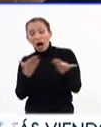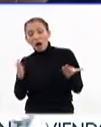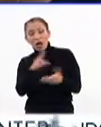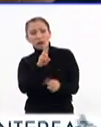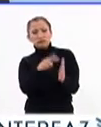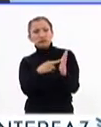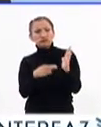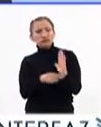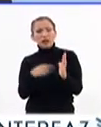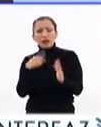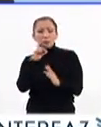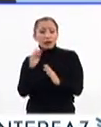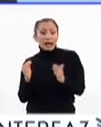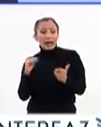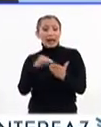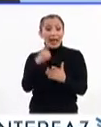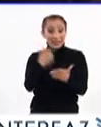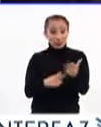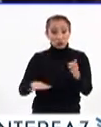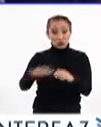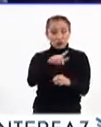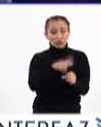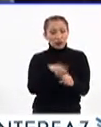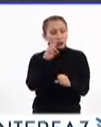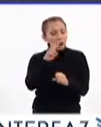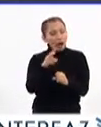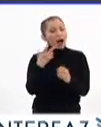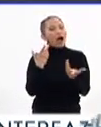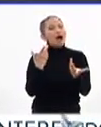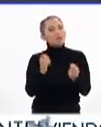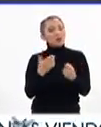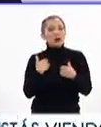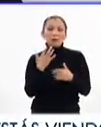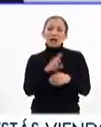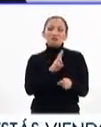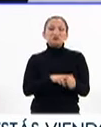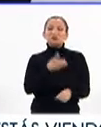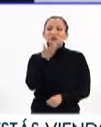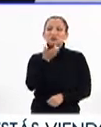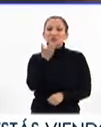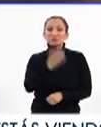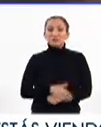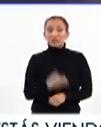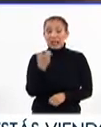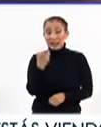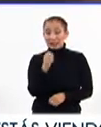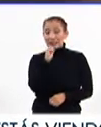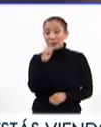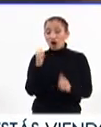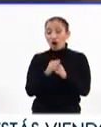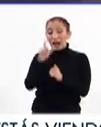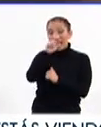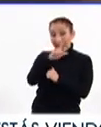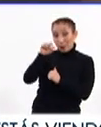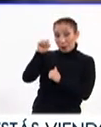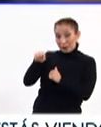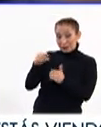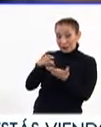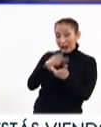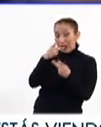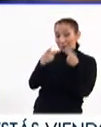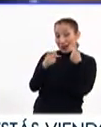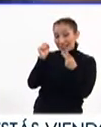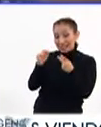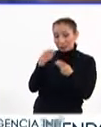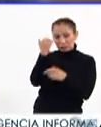en la norma, el rol de la mujer en la sociedad se concibe en consecuencia con mayor naturalidad. Es también a través de la lengua misma y del